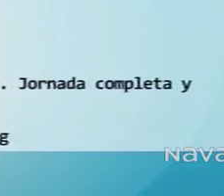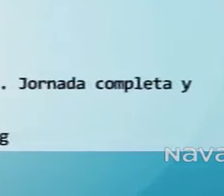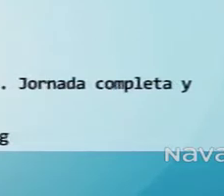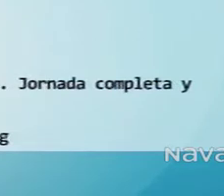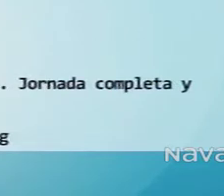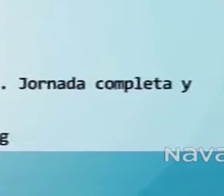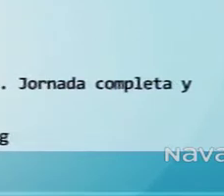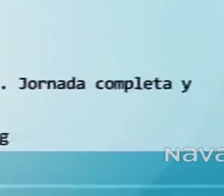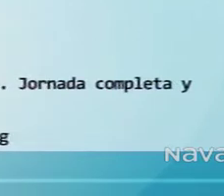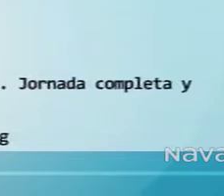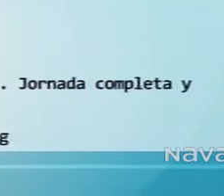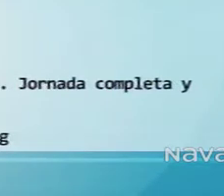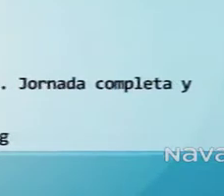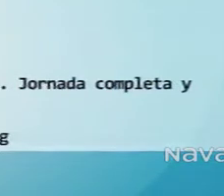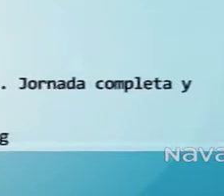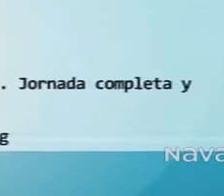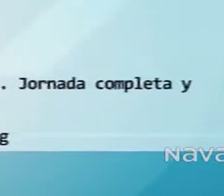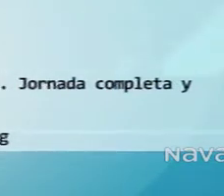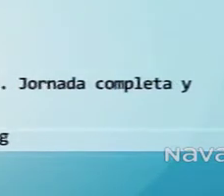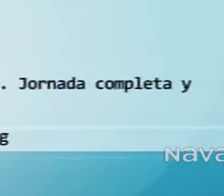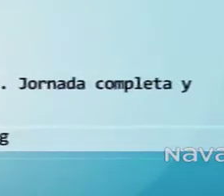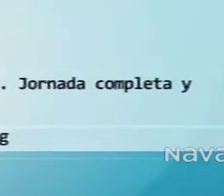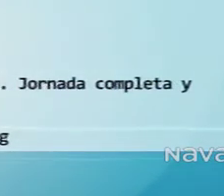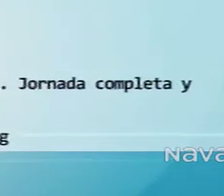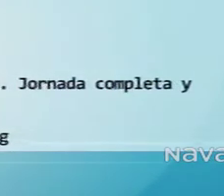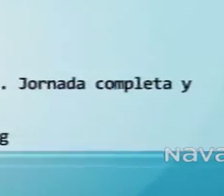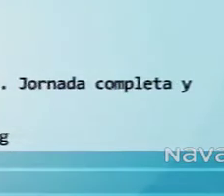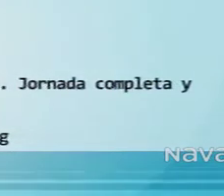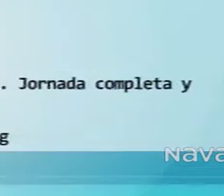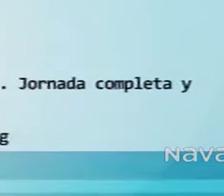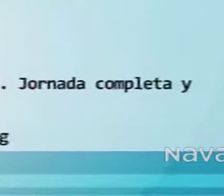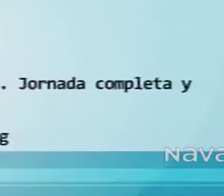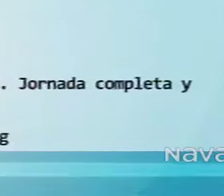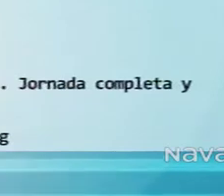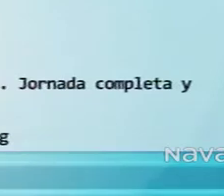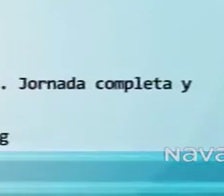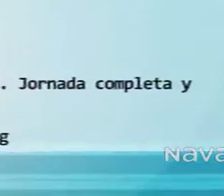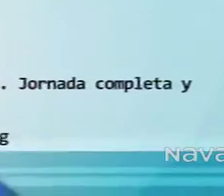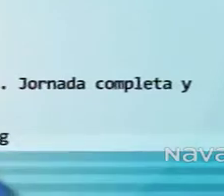clinicapadremeni.org indicando en el asunto auxiliar de enfermería.